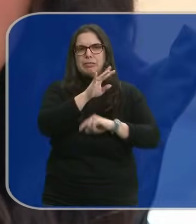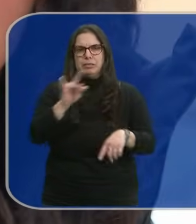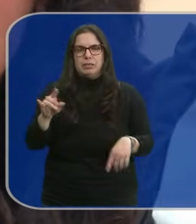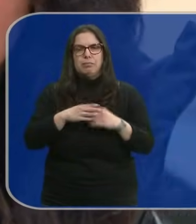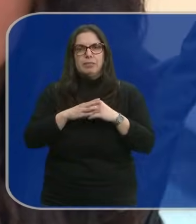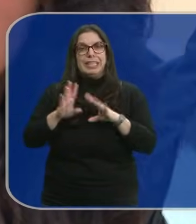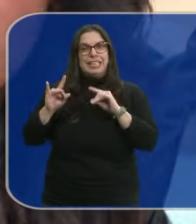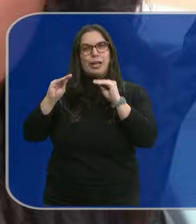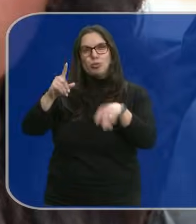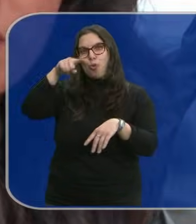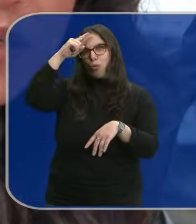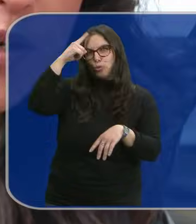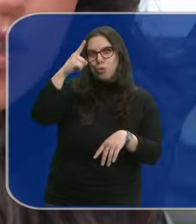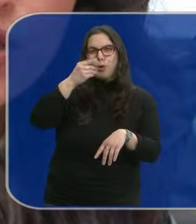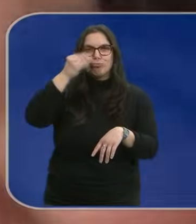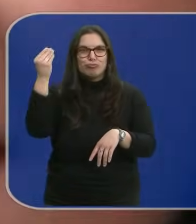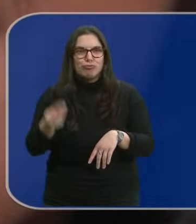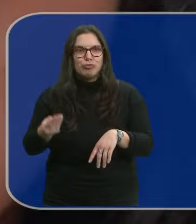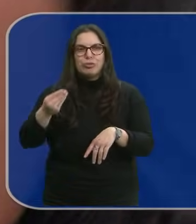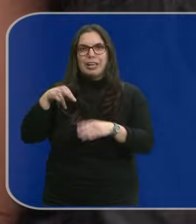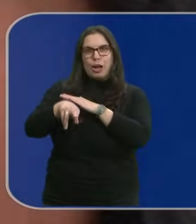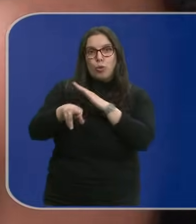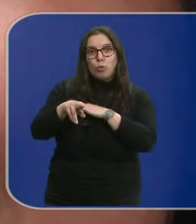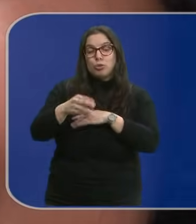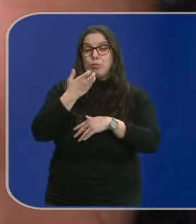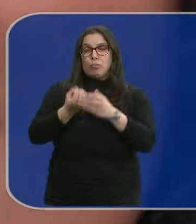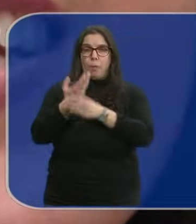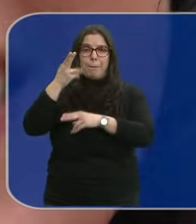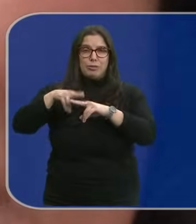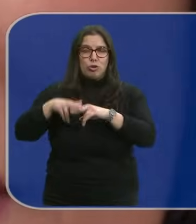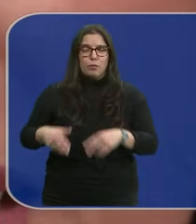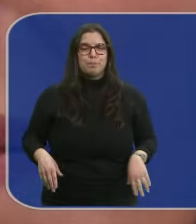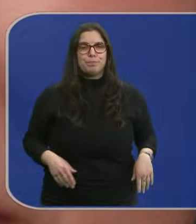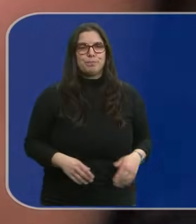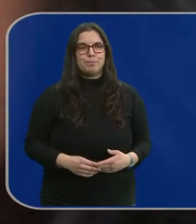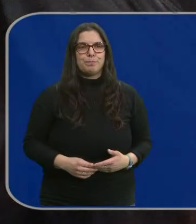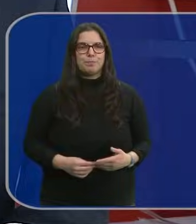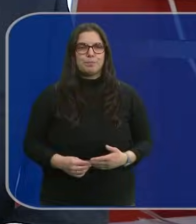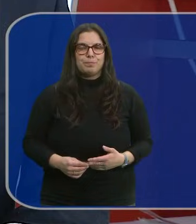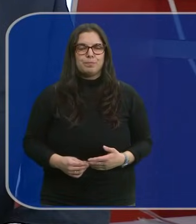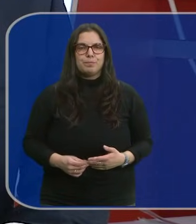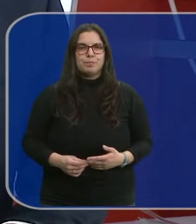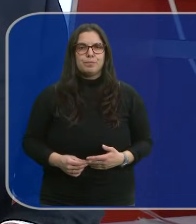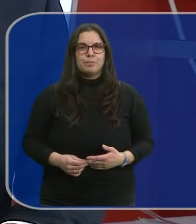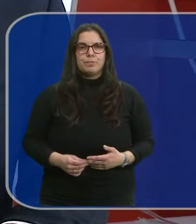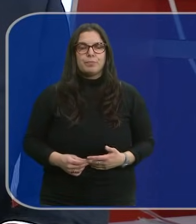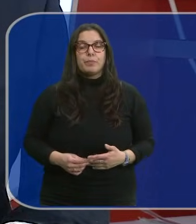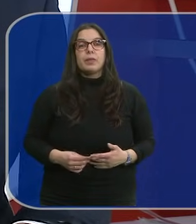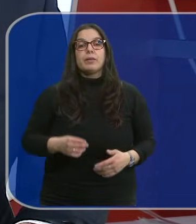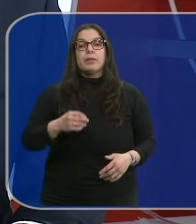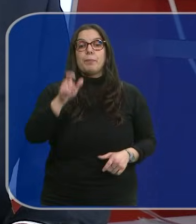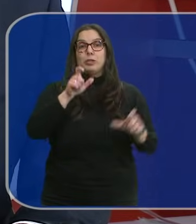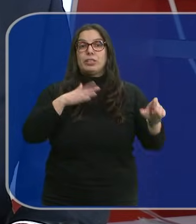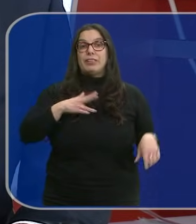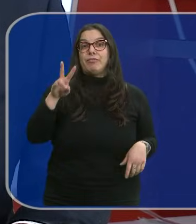tierra tan rica en cultura, posición y también en recursos como el petróleo. Con mayor optimismo afrontan